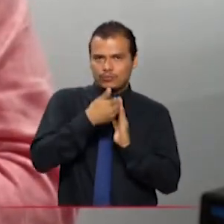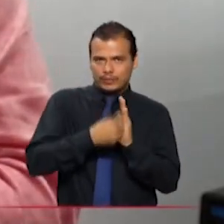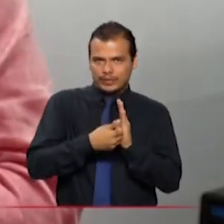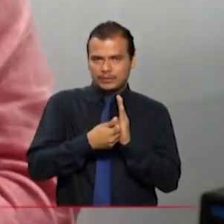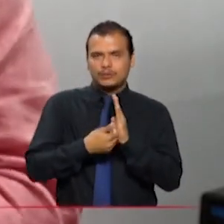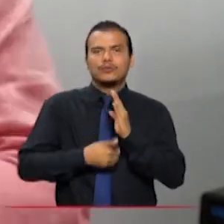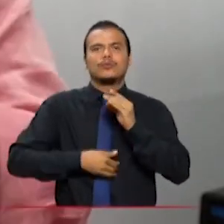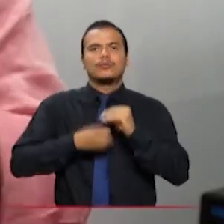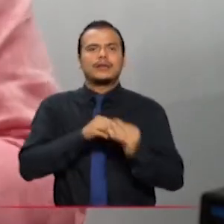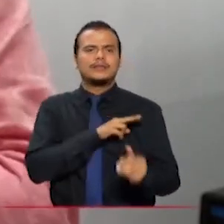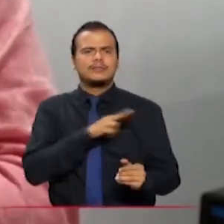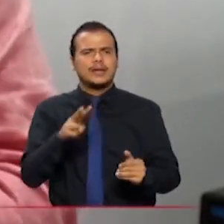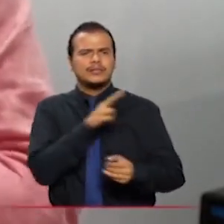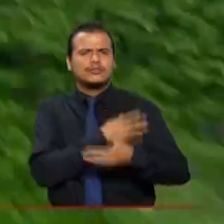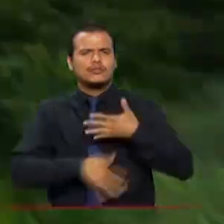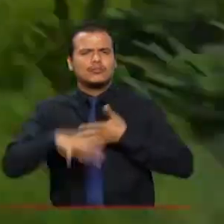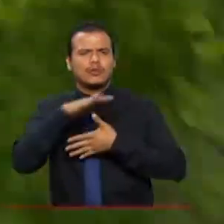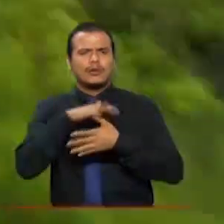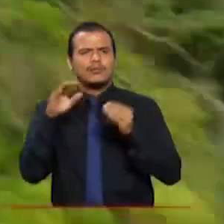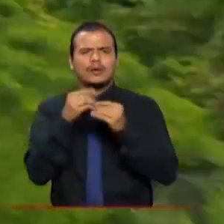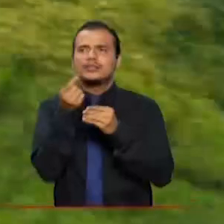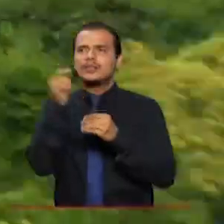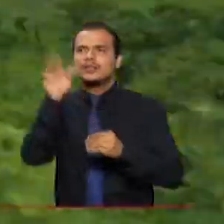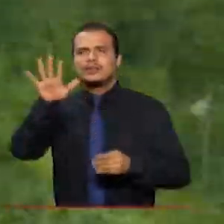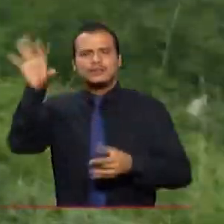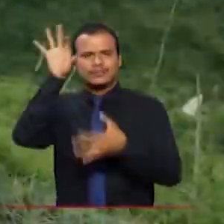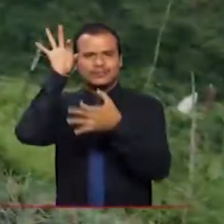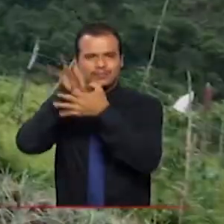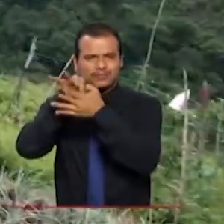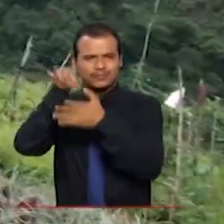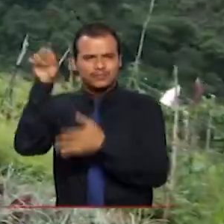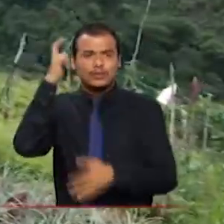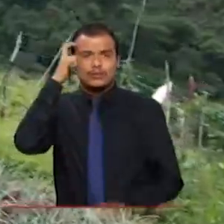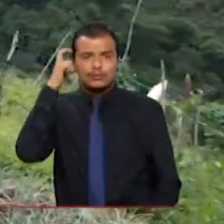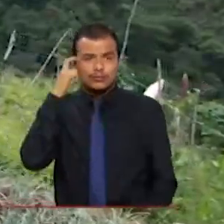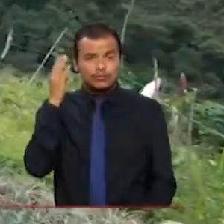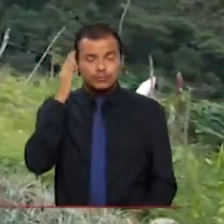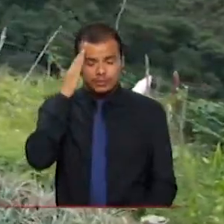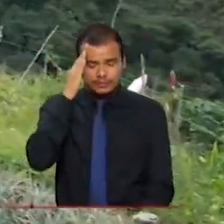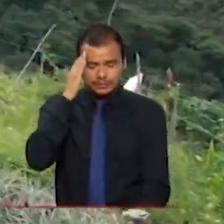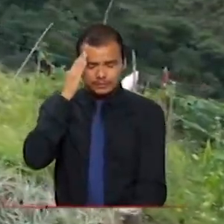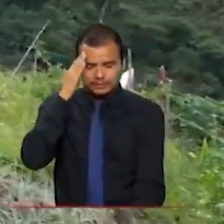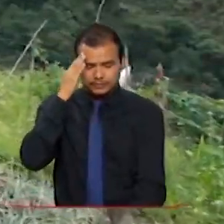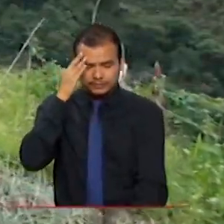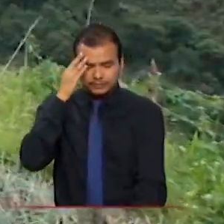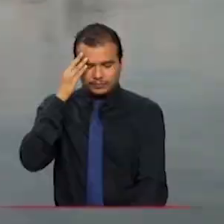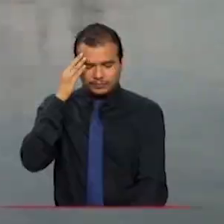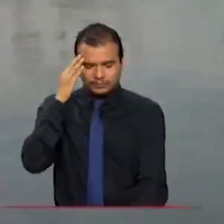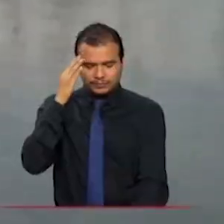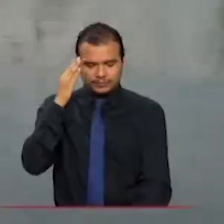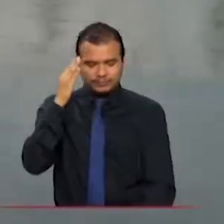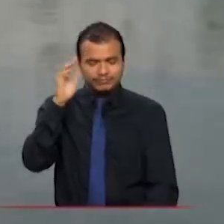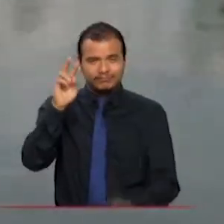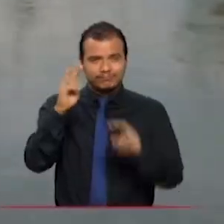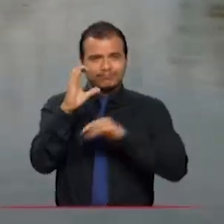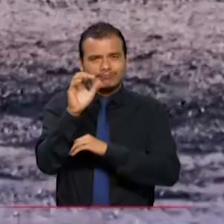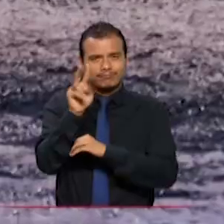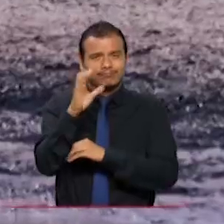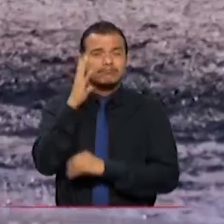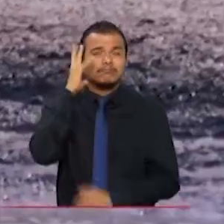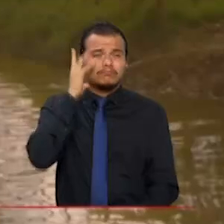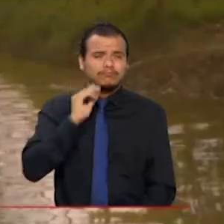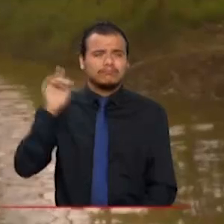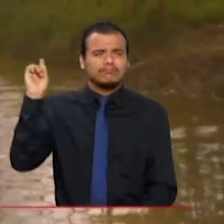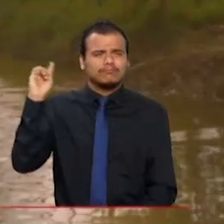Chocó biogeográfico. La CBC es de las corporaciones que con mayor información técnica tiene en muchos aspectos y se va a